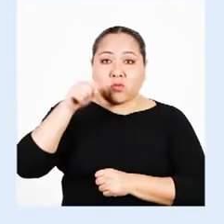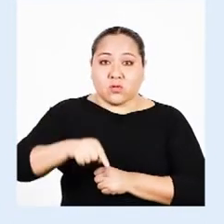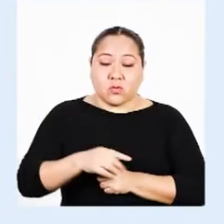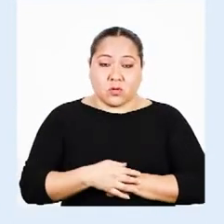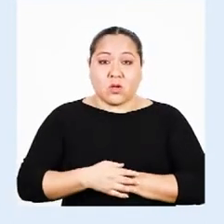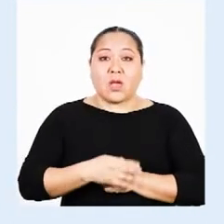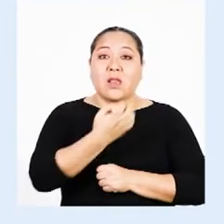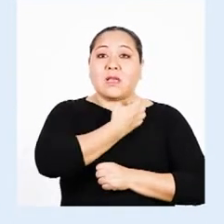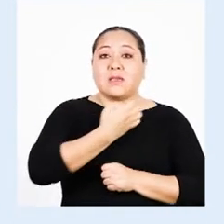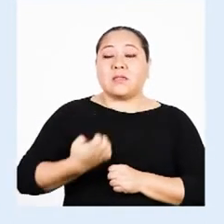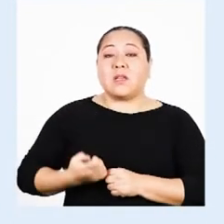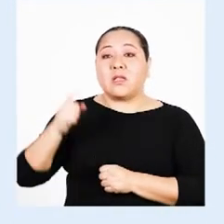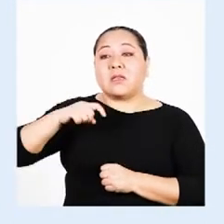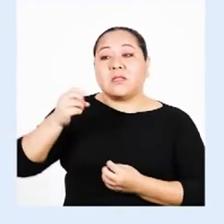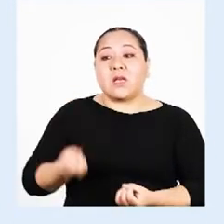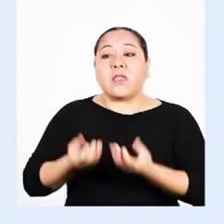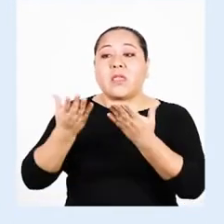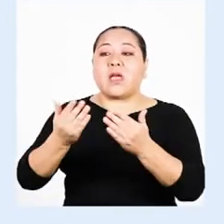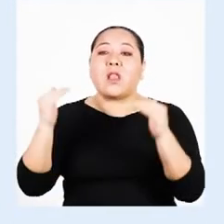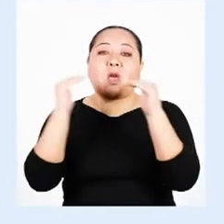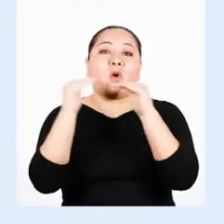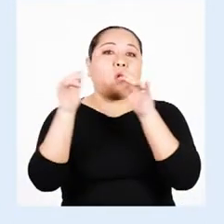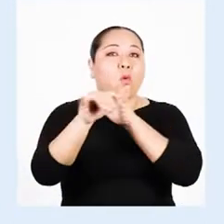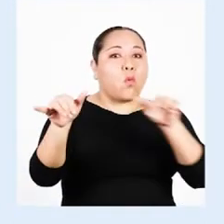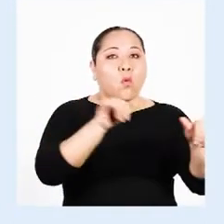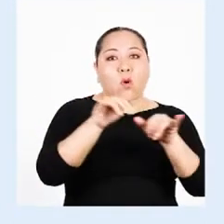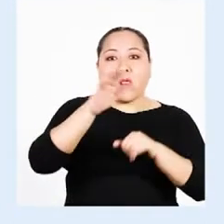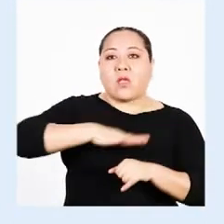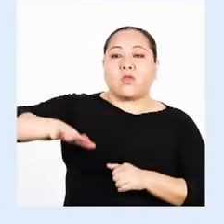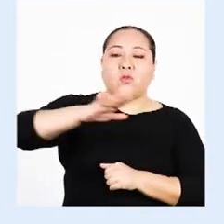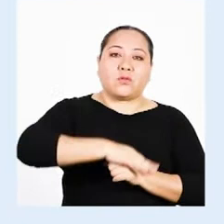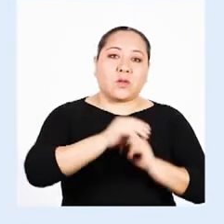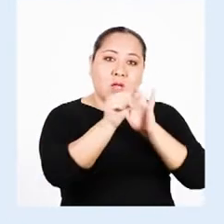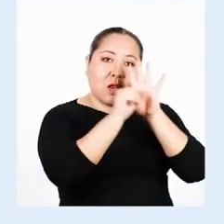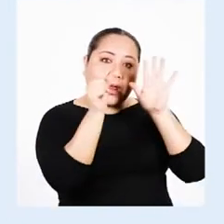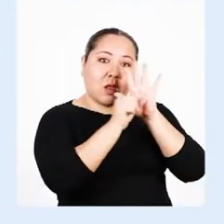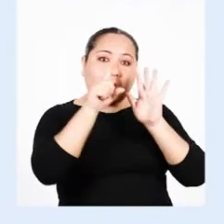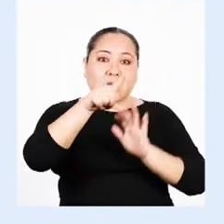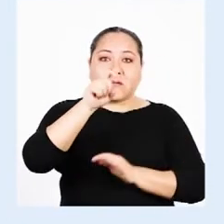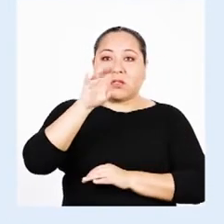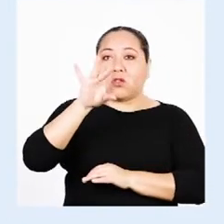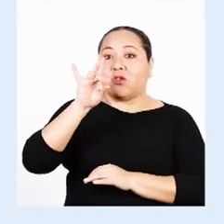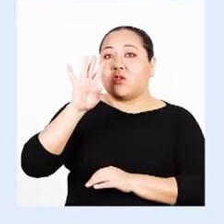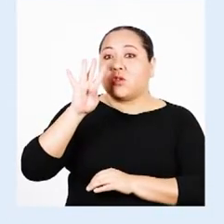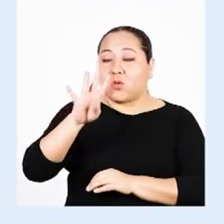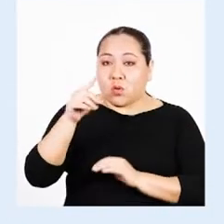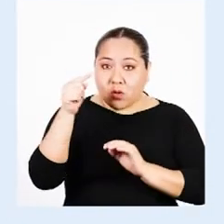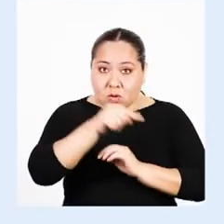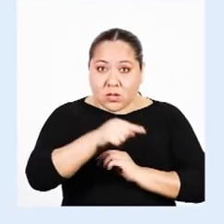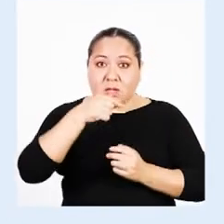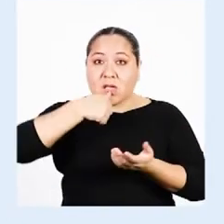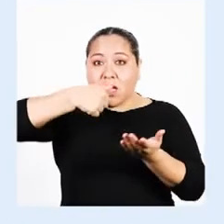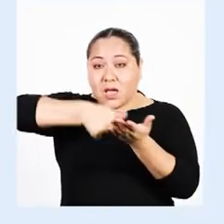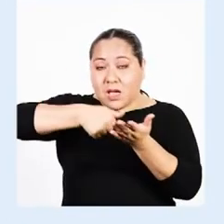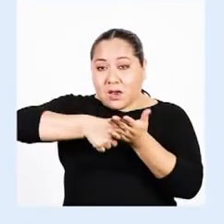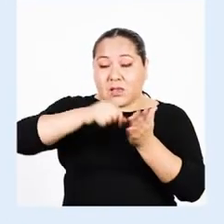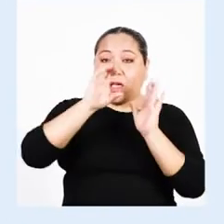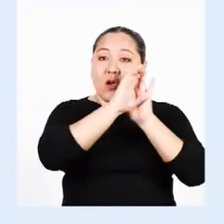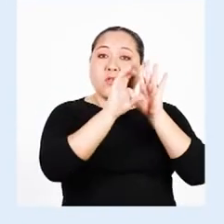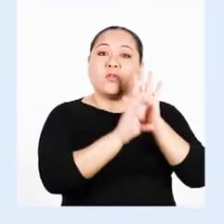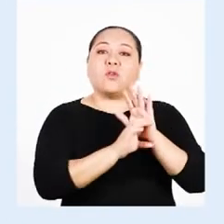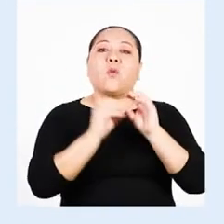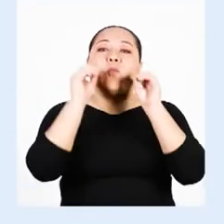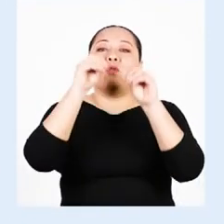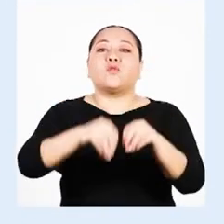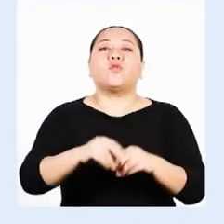y que la República la debía igualmente a todos los individuos. El artículo 184 de la misma Carta Política